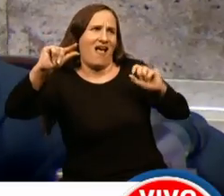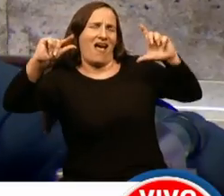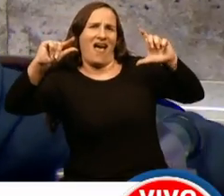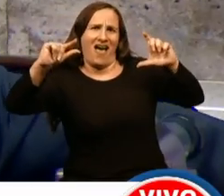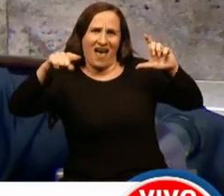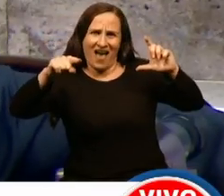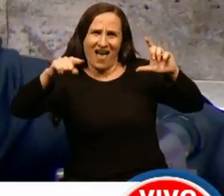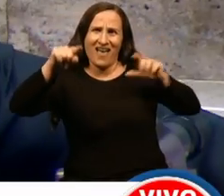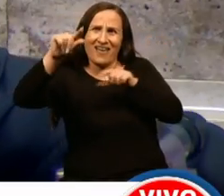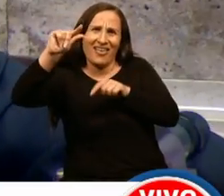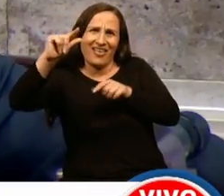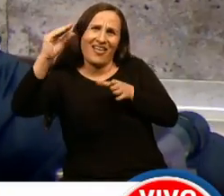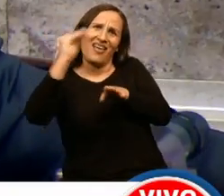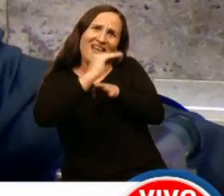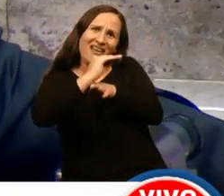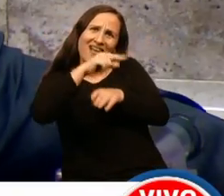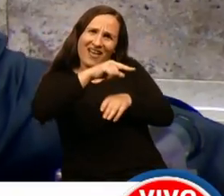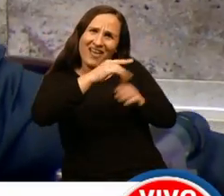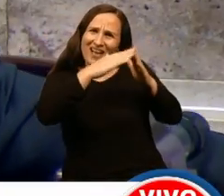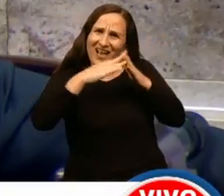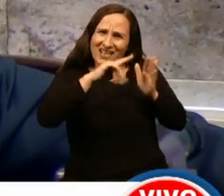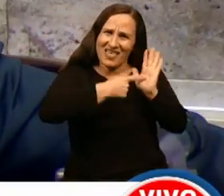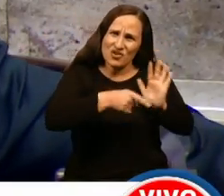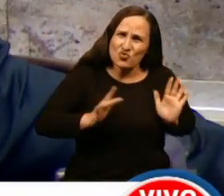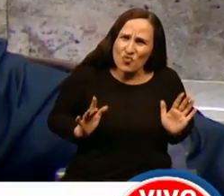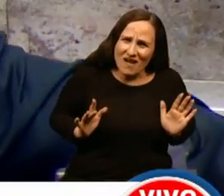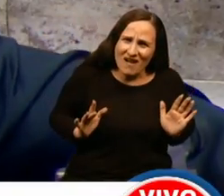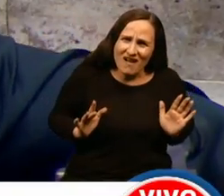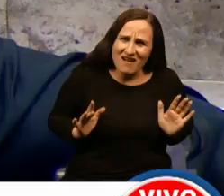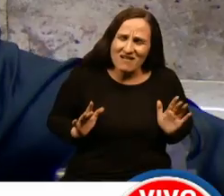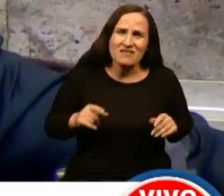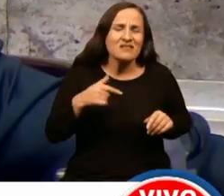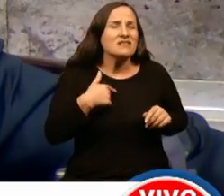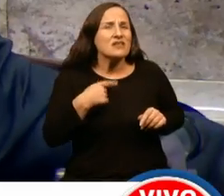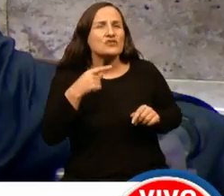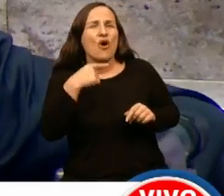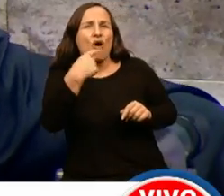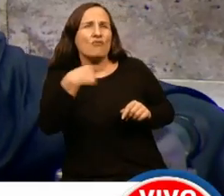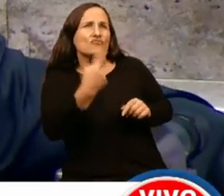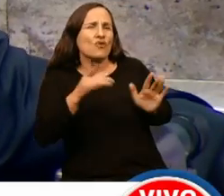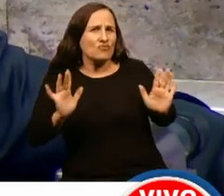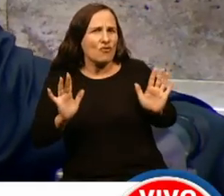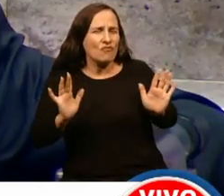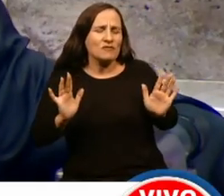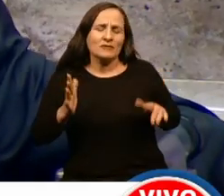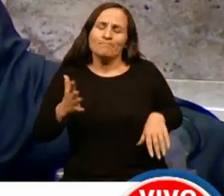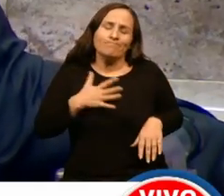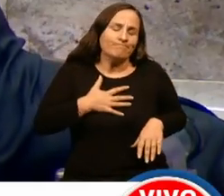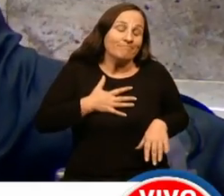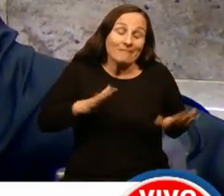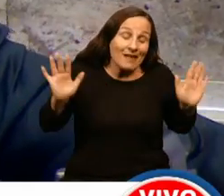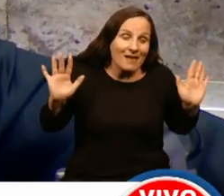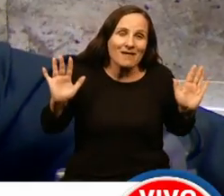y financiando la energía de ésta hogar de esta ciudad esta es la cuestión que estamos planteando lamentablemente